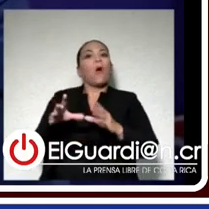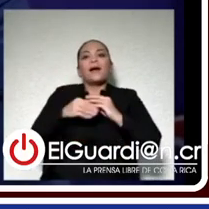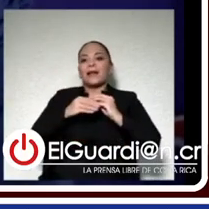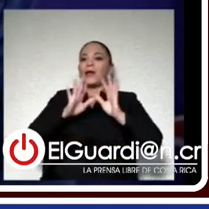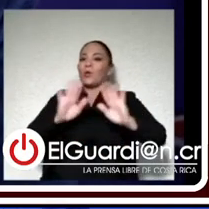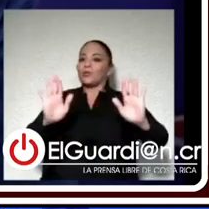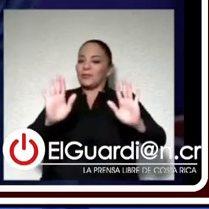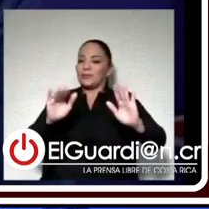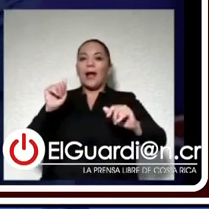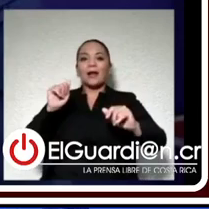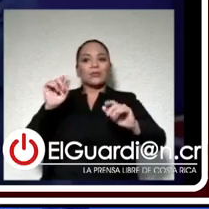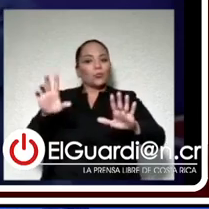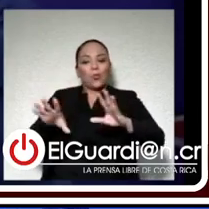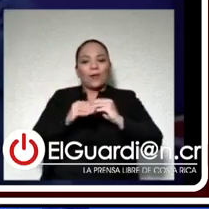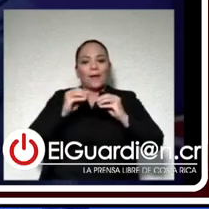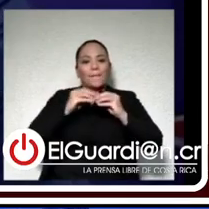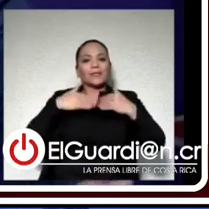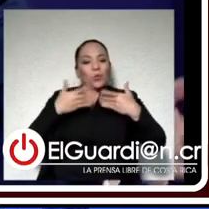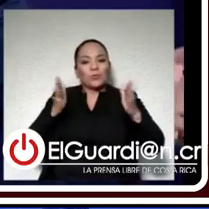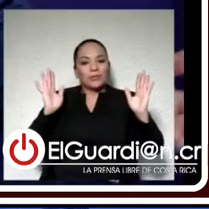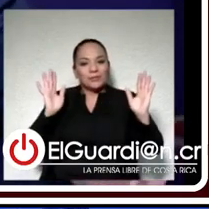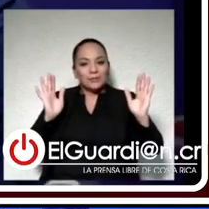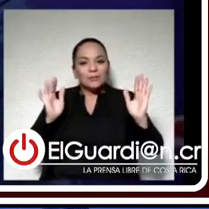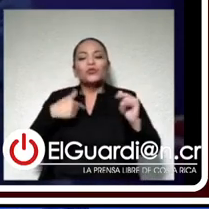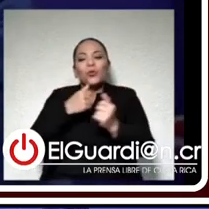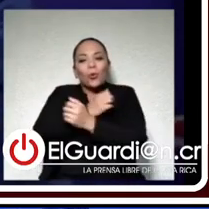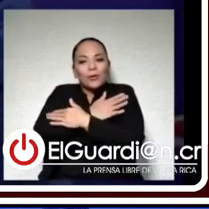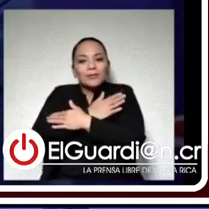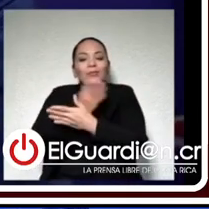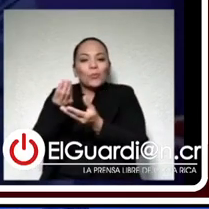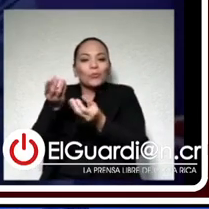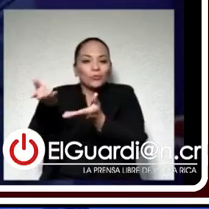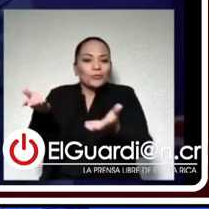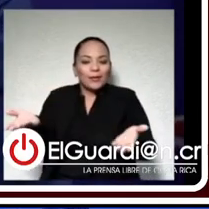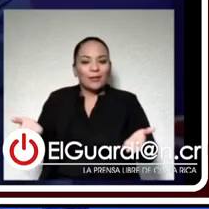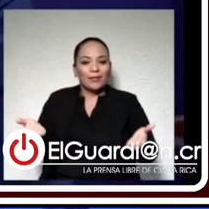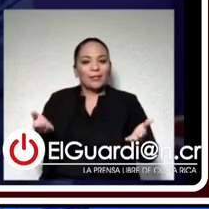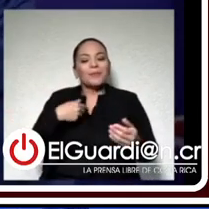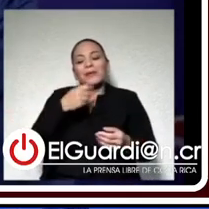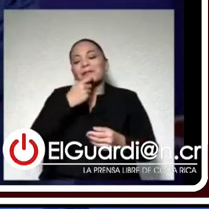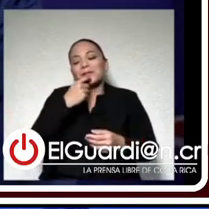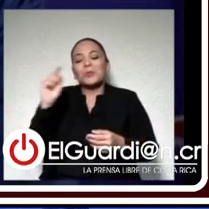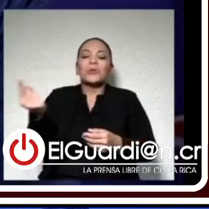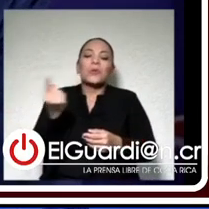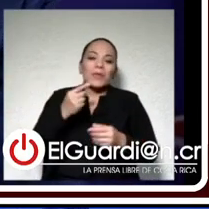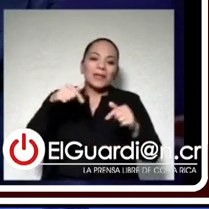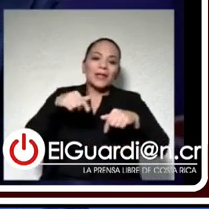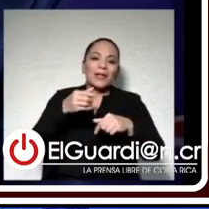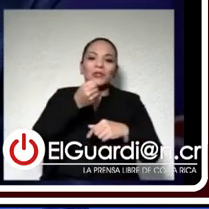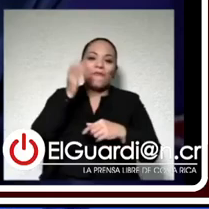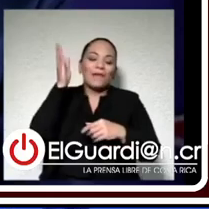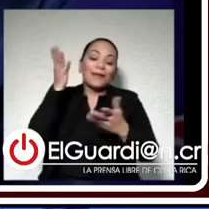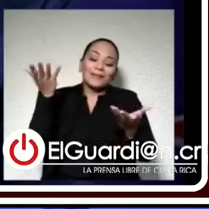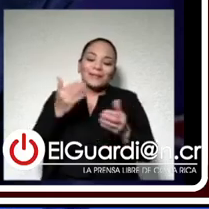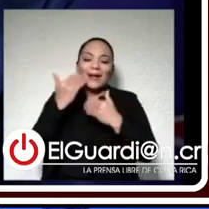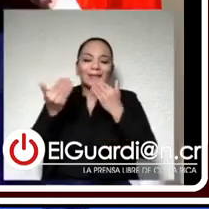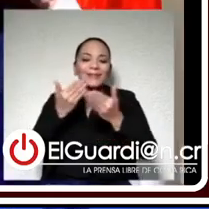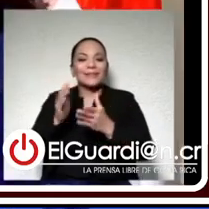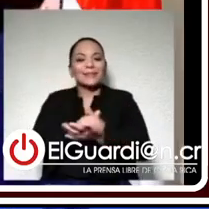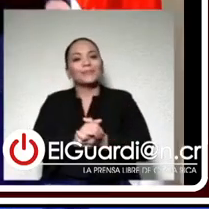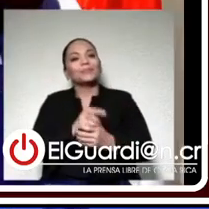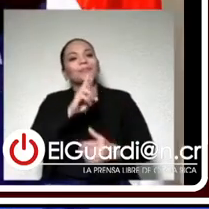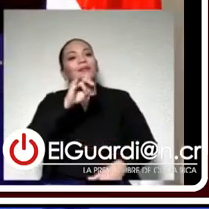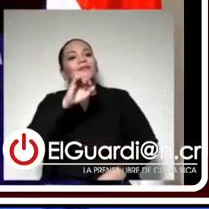don Alessandro. Va a ver que yo a usted lo estimo mucho. Me hace mucha gracia cuando viene a las conferencias. Gracias. Don Richard